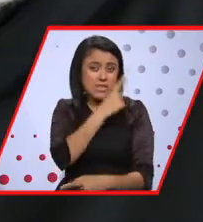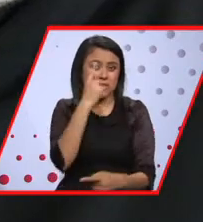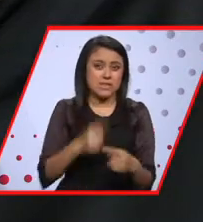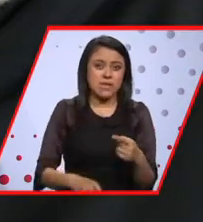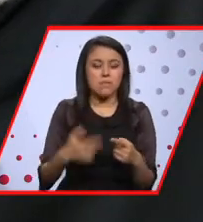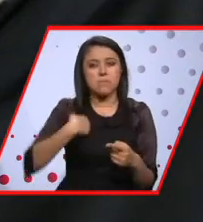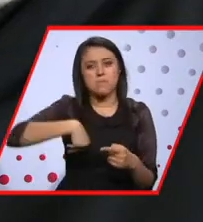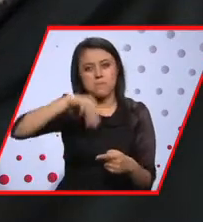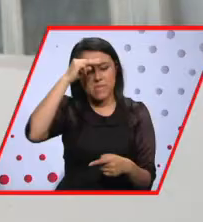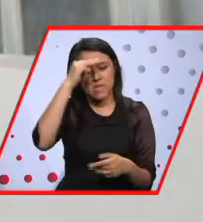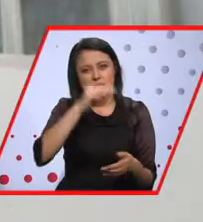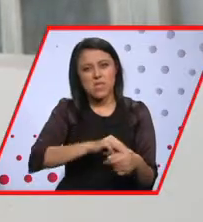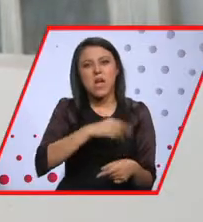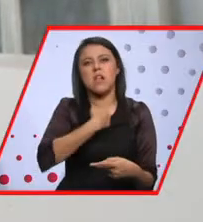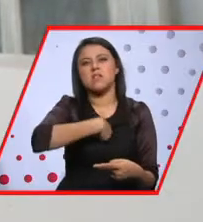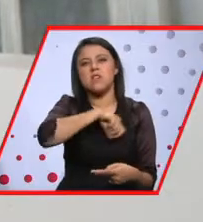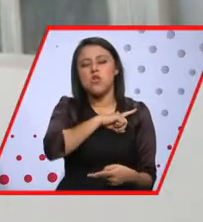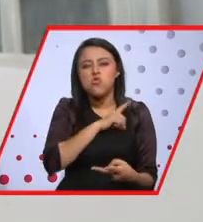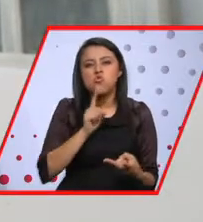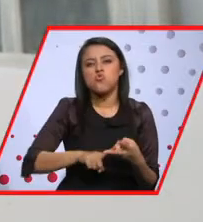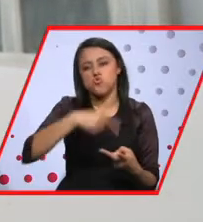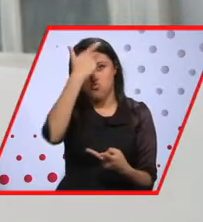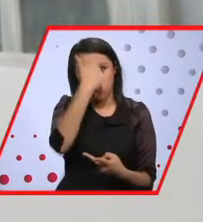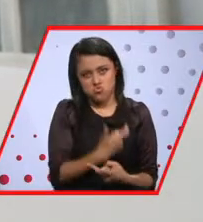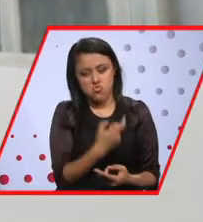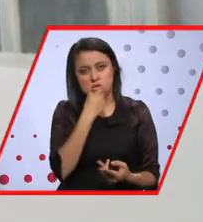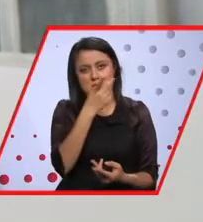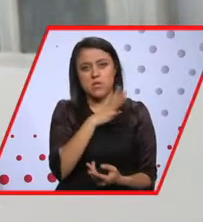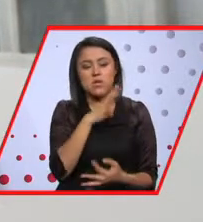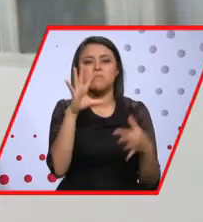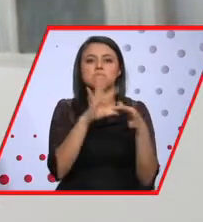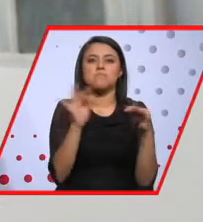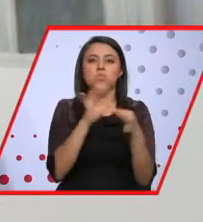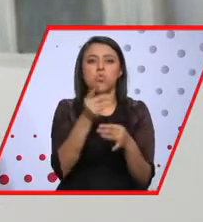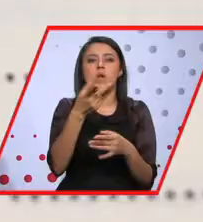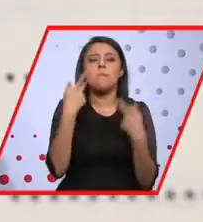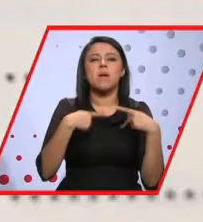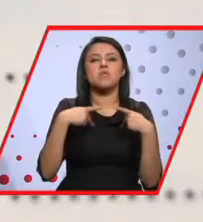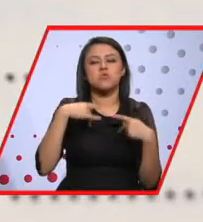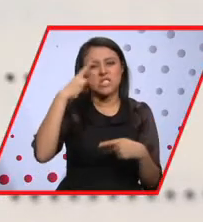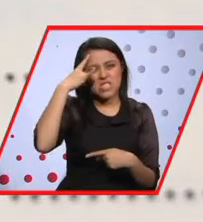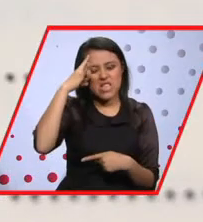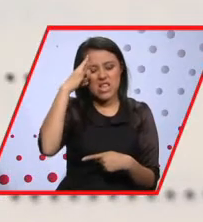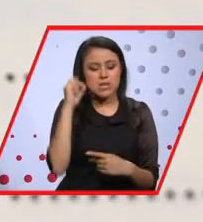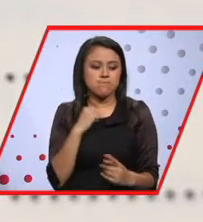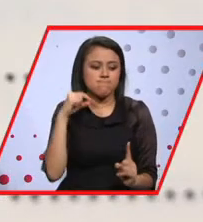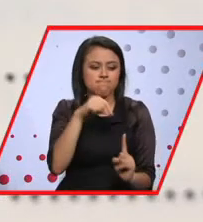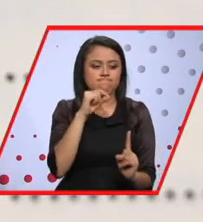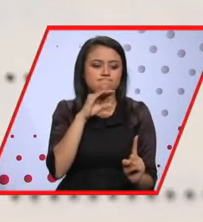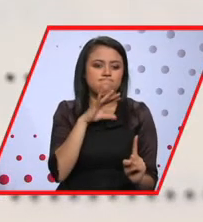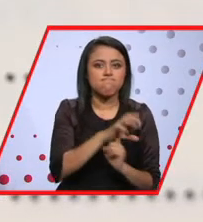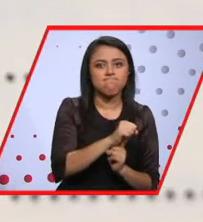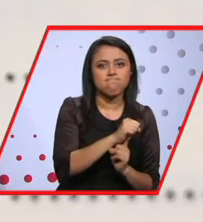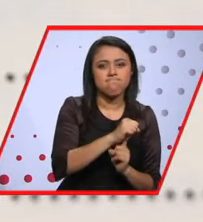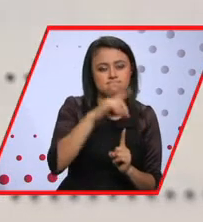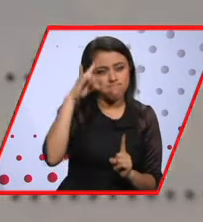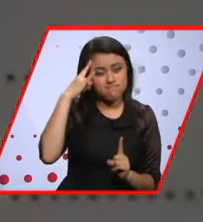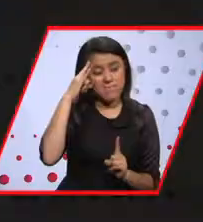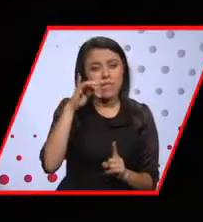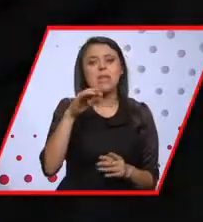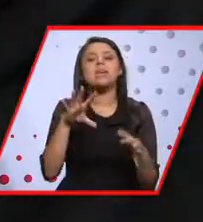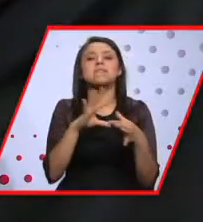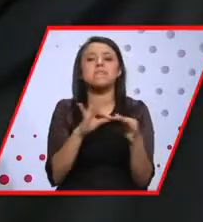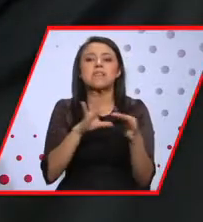física, mental, espiritual. En sus páginas se describen los síntomas de una persona poseída por Satanás y también se indica la forma de expulsar al